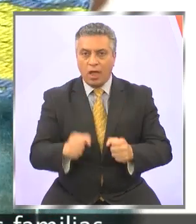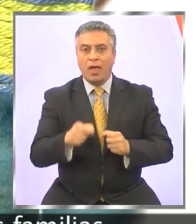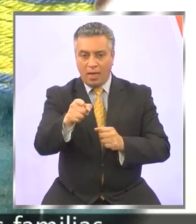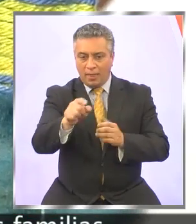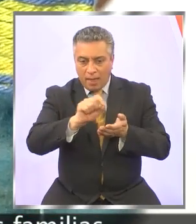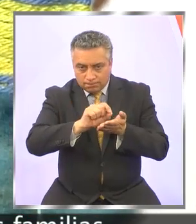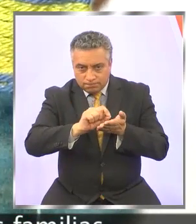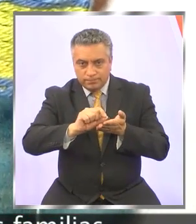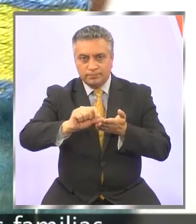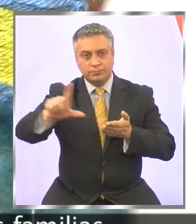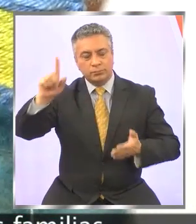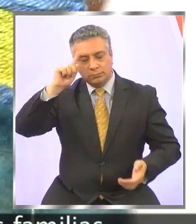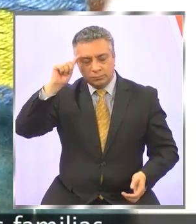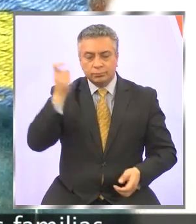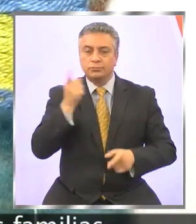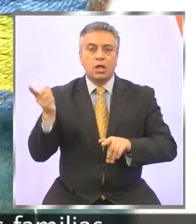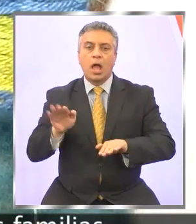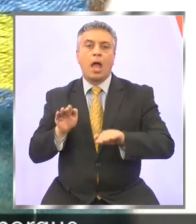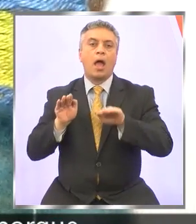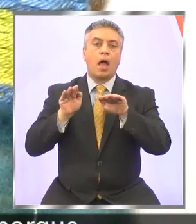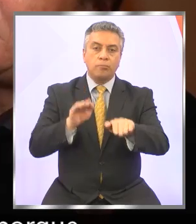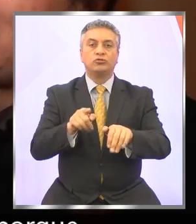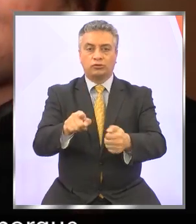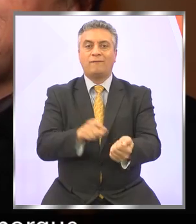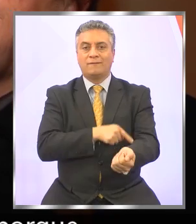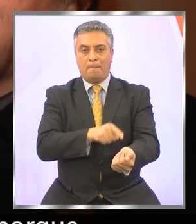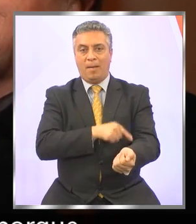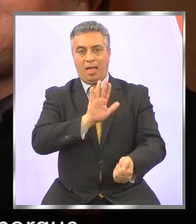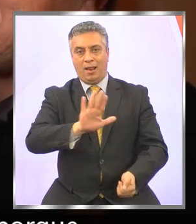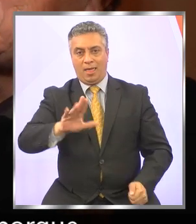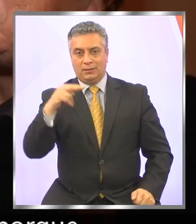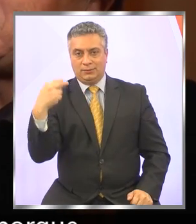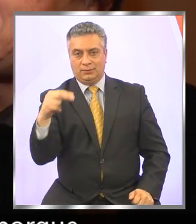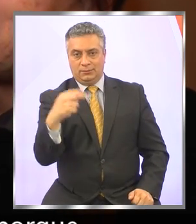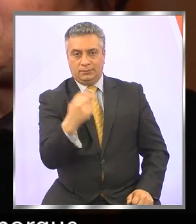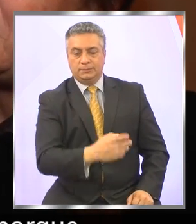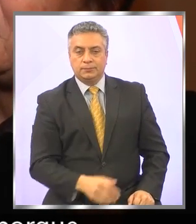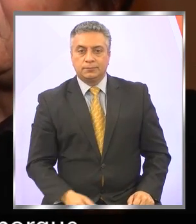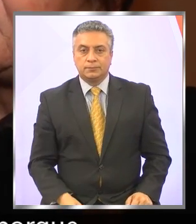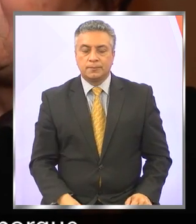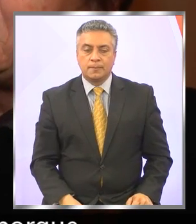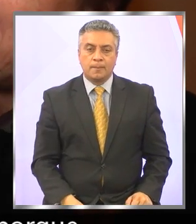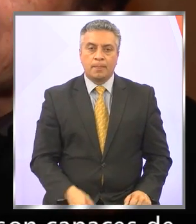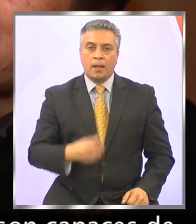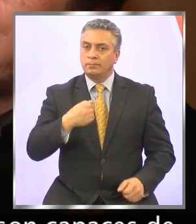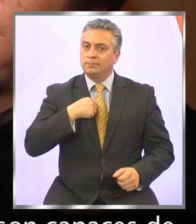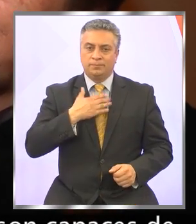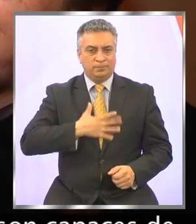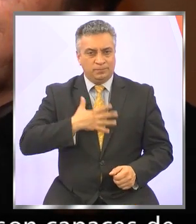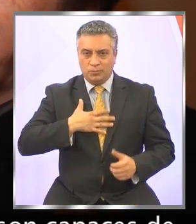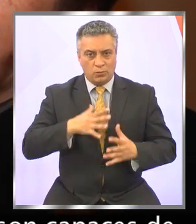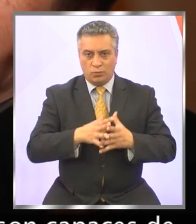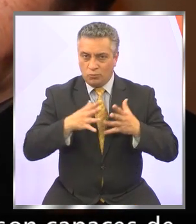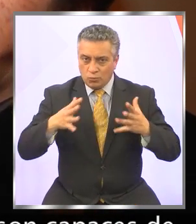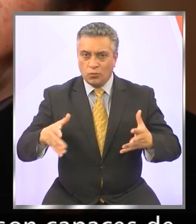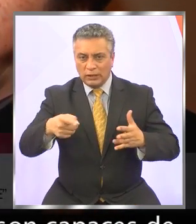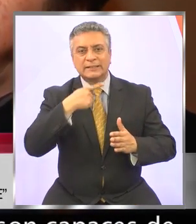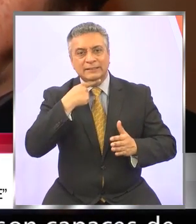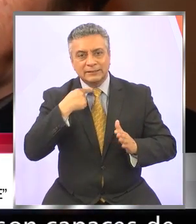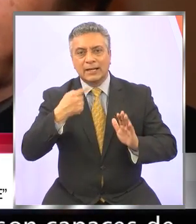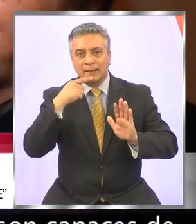innovación apoyado por sus familias. Me encanta este proyecto porque para demostrar a